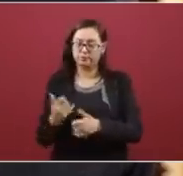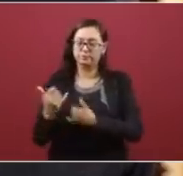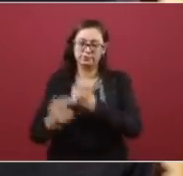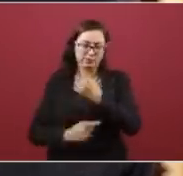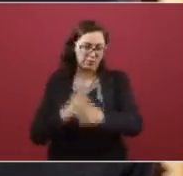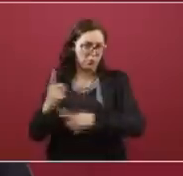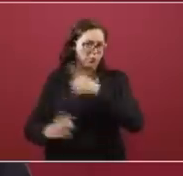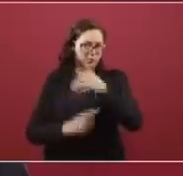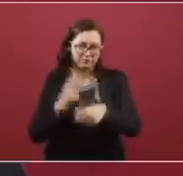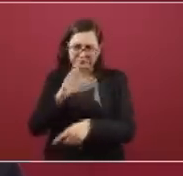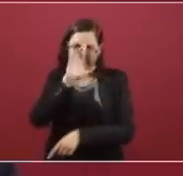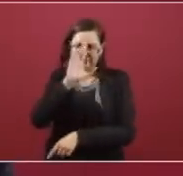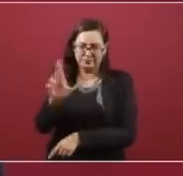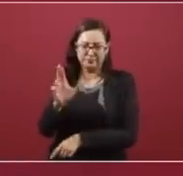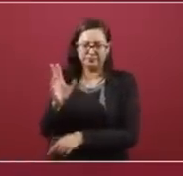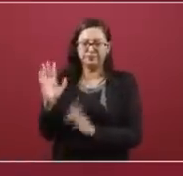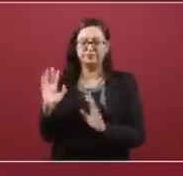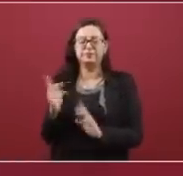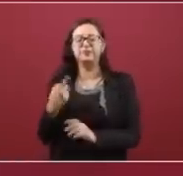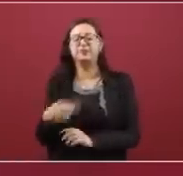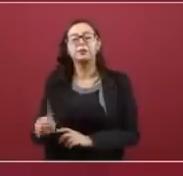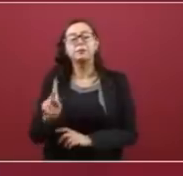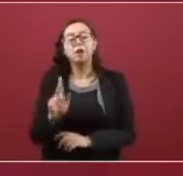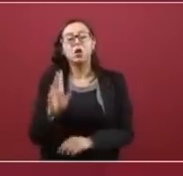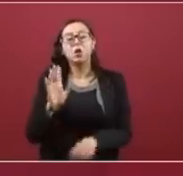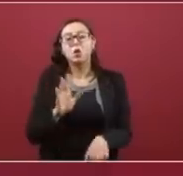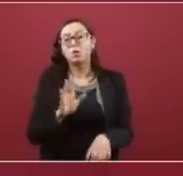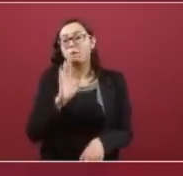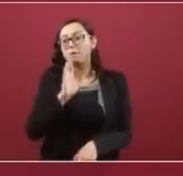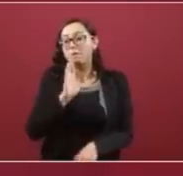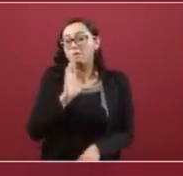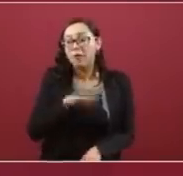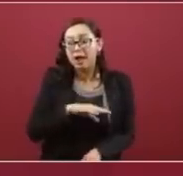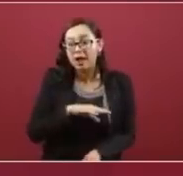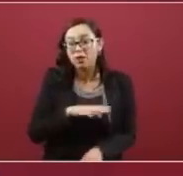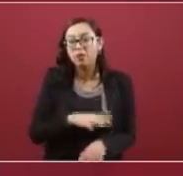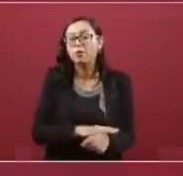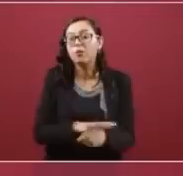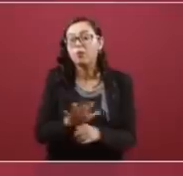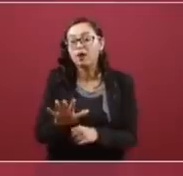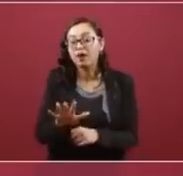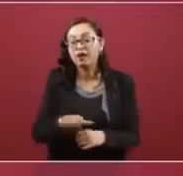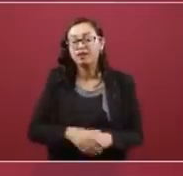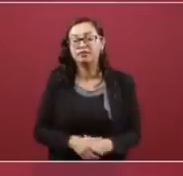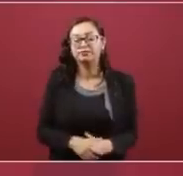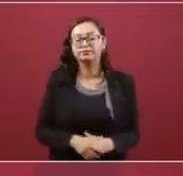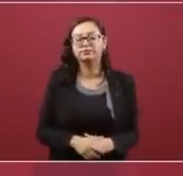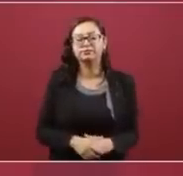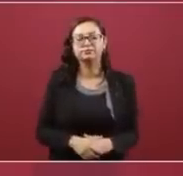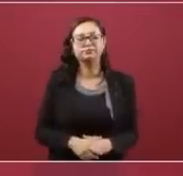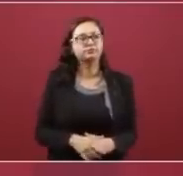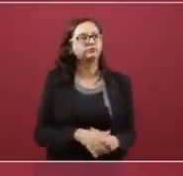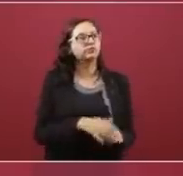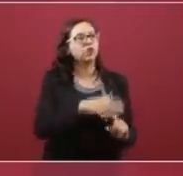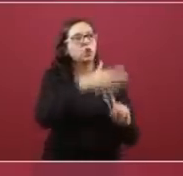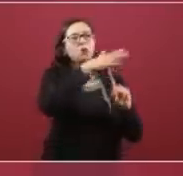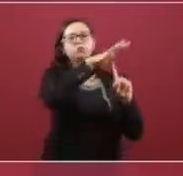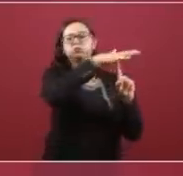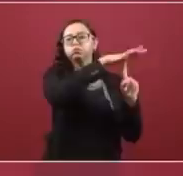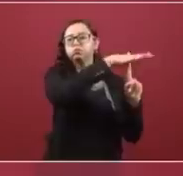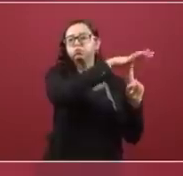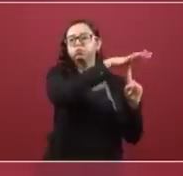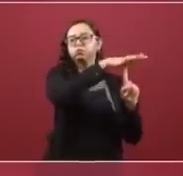son buenos. Lo que estaba mal es de que llegaba el helicóptero,